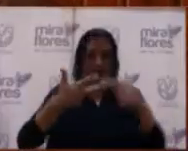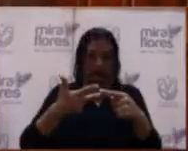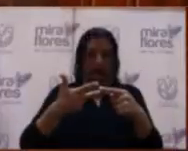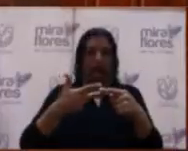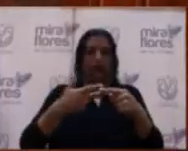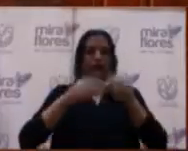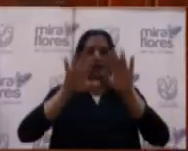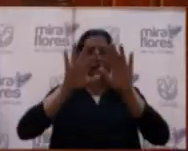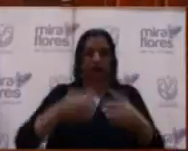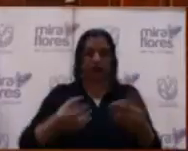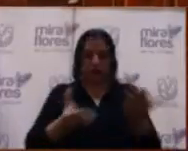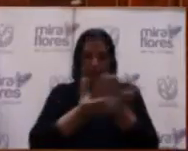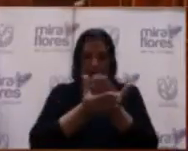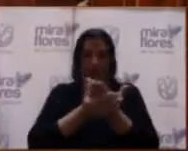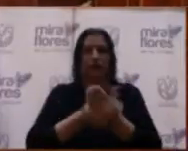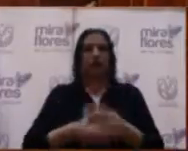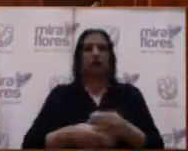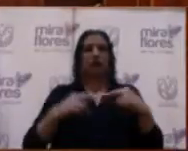teníamos,